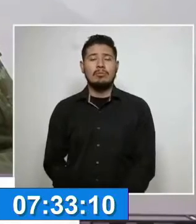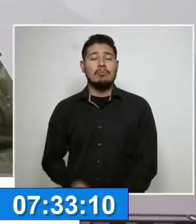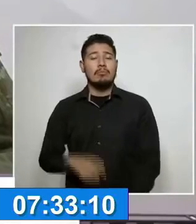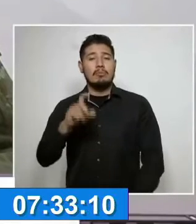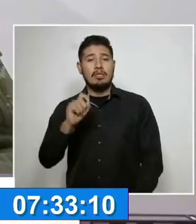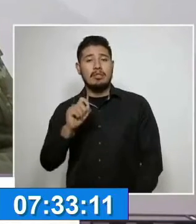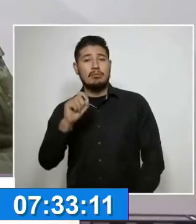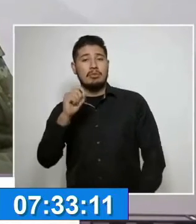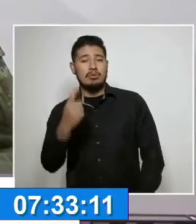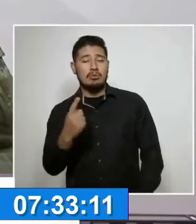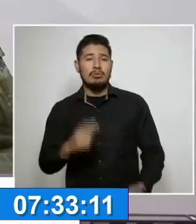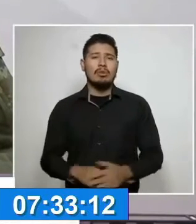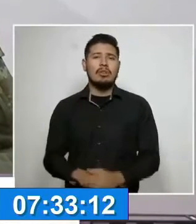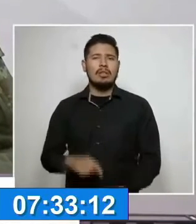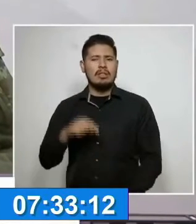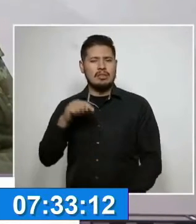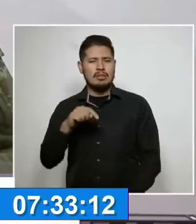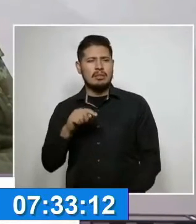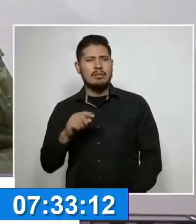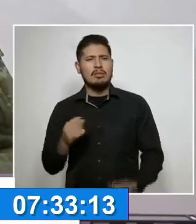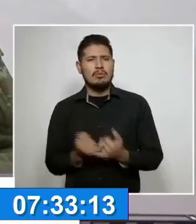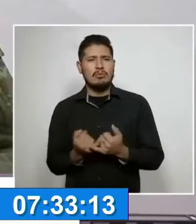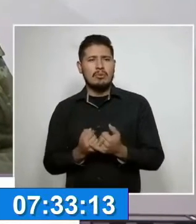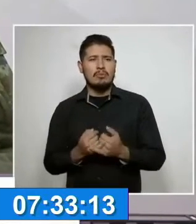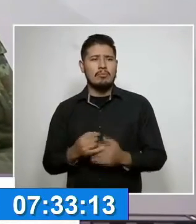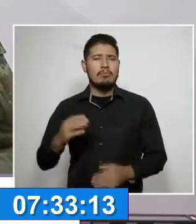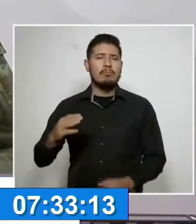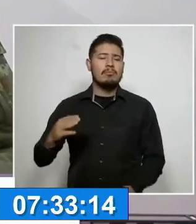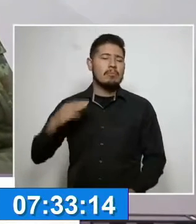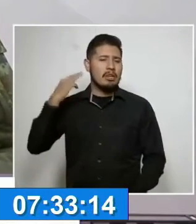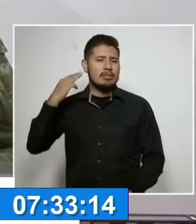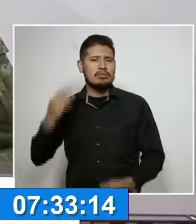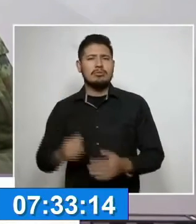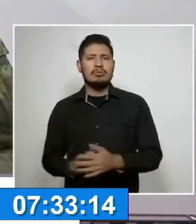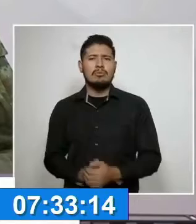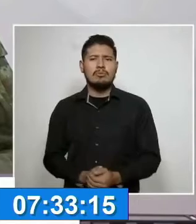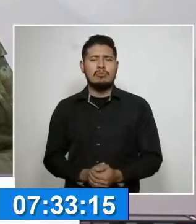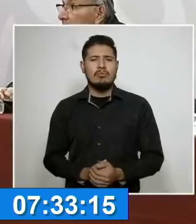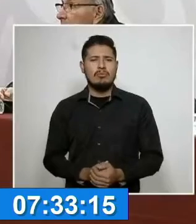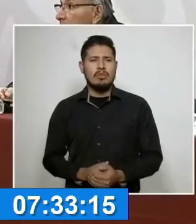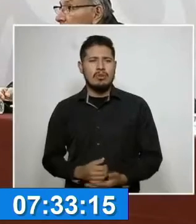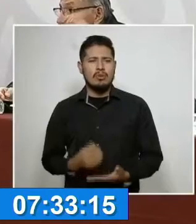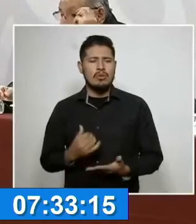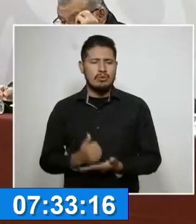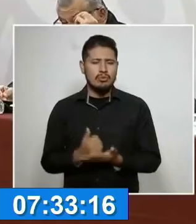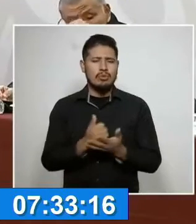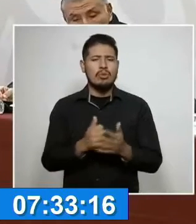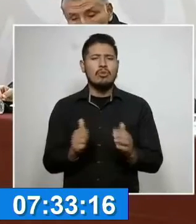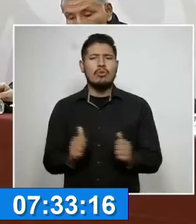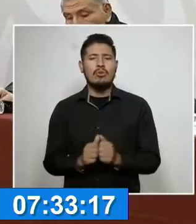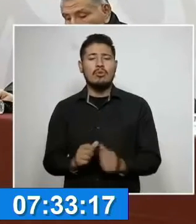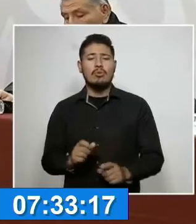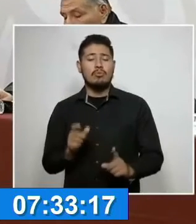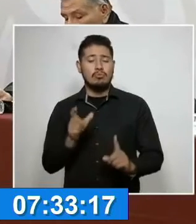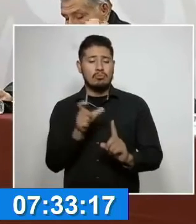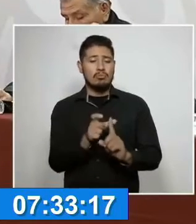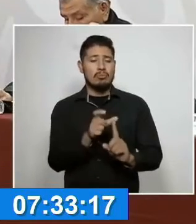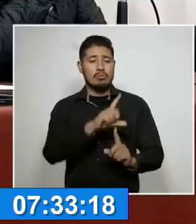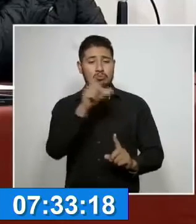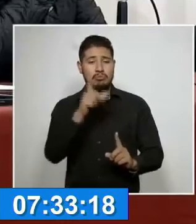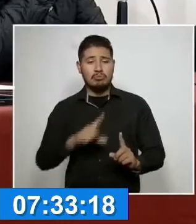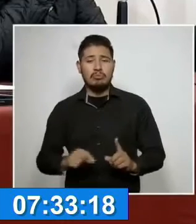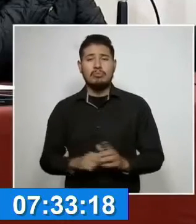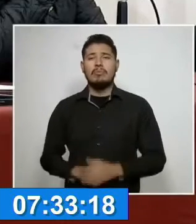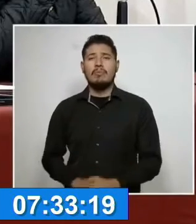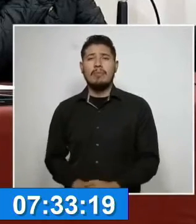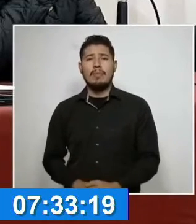20, 21. Aquí, a partir de marzo, se hizo un refuerzo con personal de Guardia Nacional y que